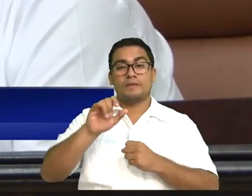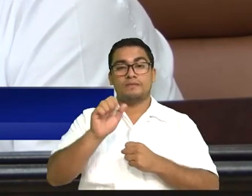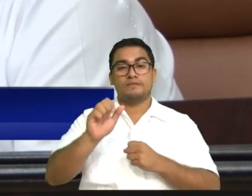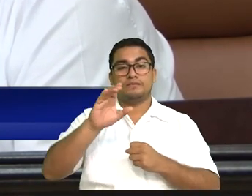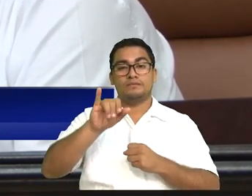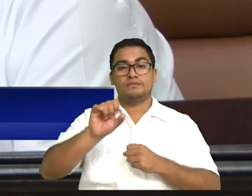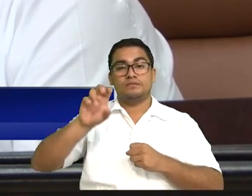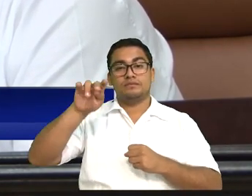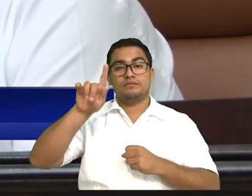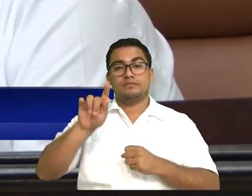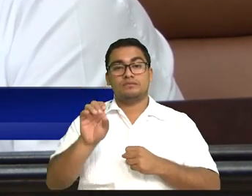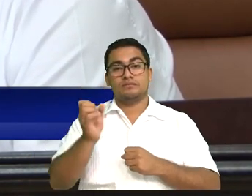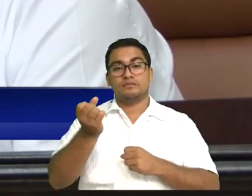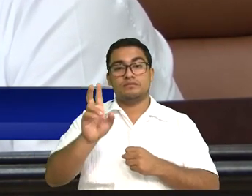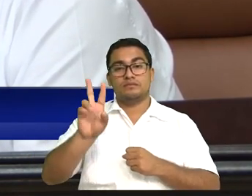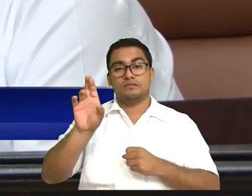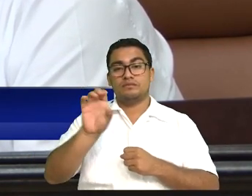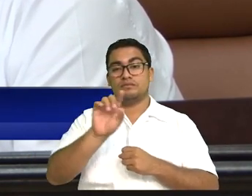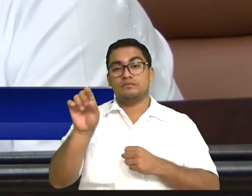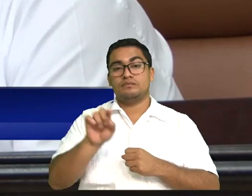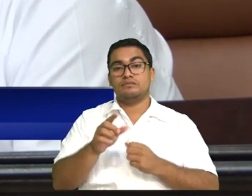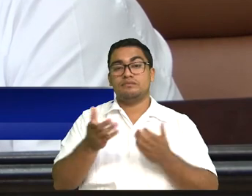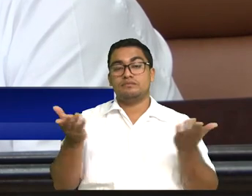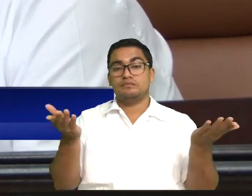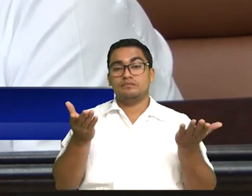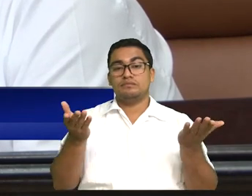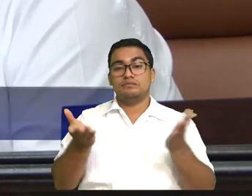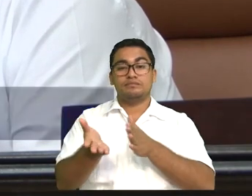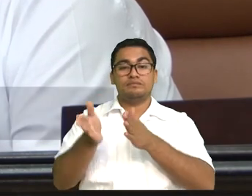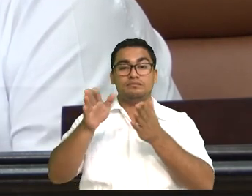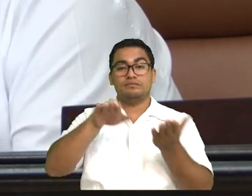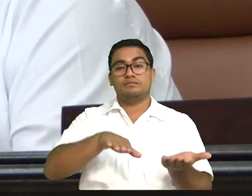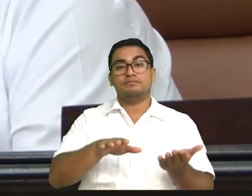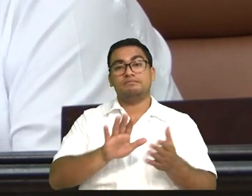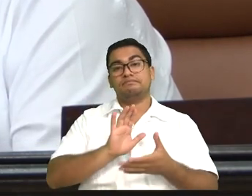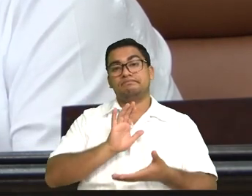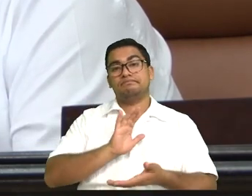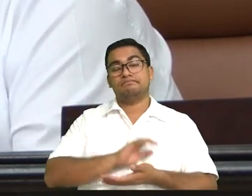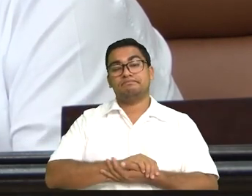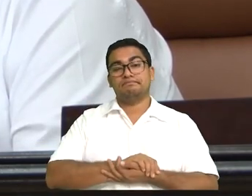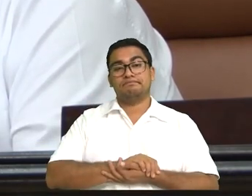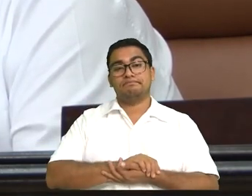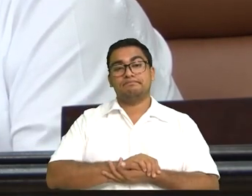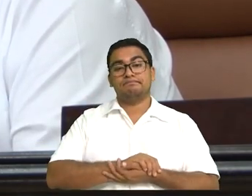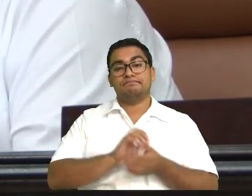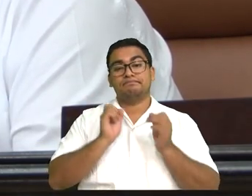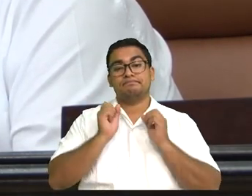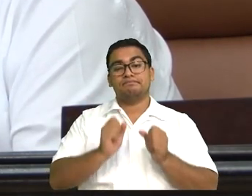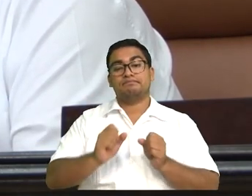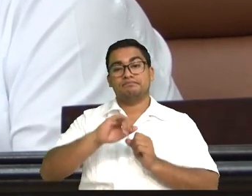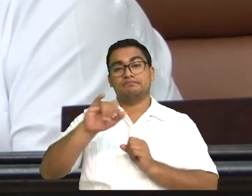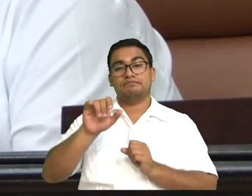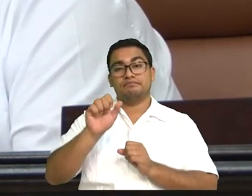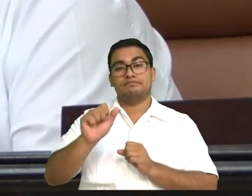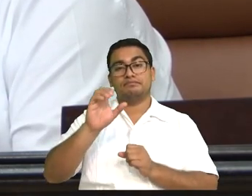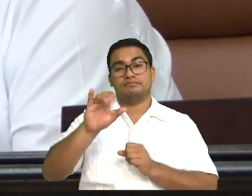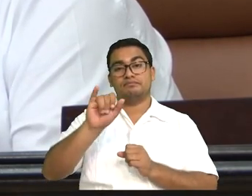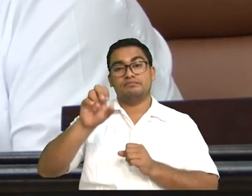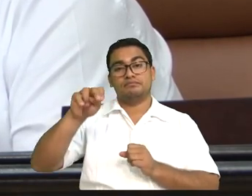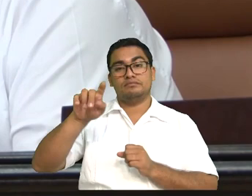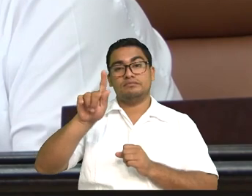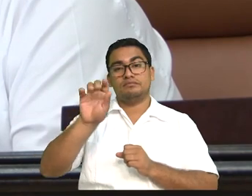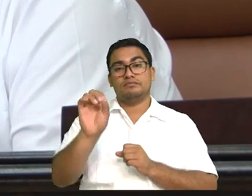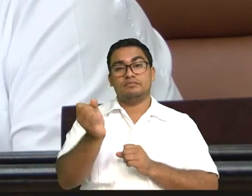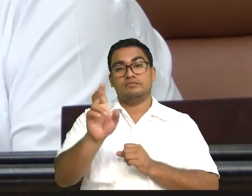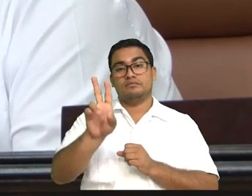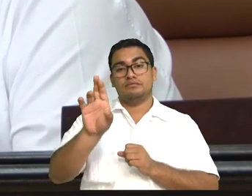Suárez Espinosa, quien ha transitado a otro plano de vida. El compañero Jacinto Suárez Espinosa fue